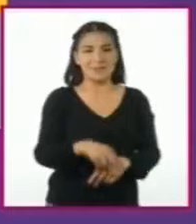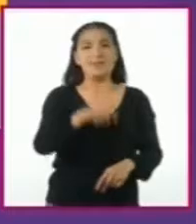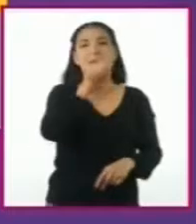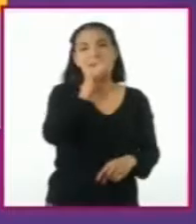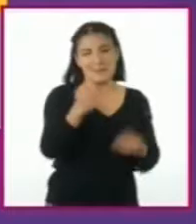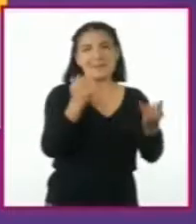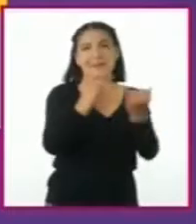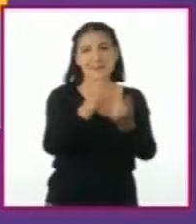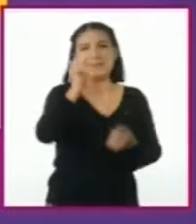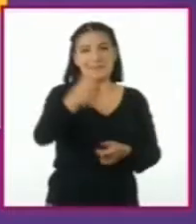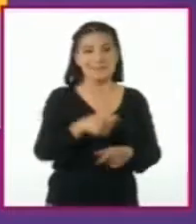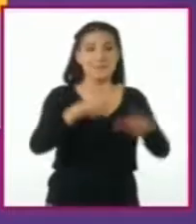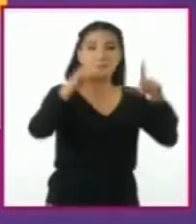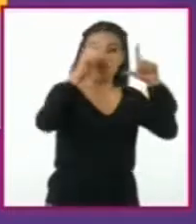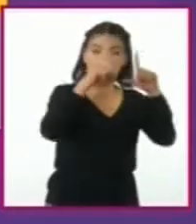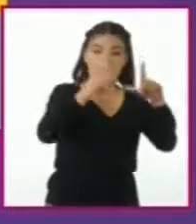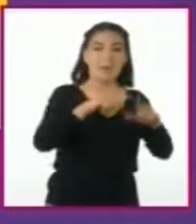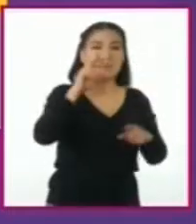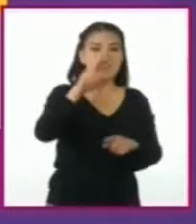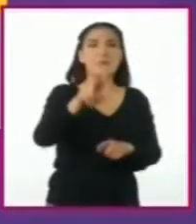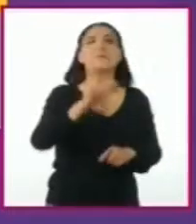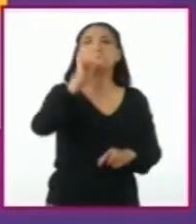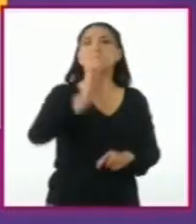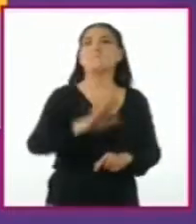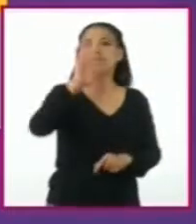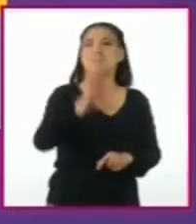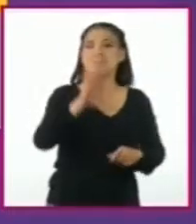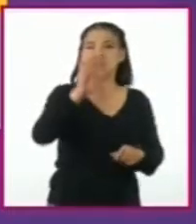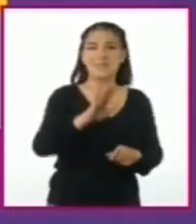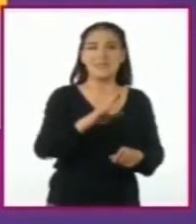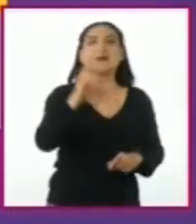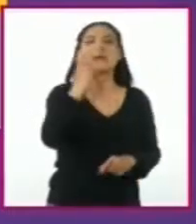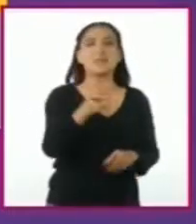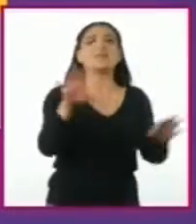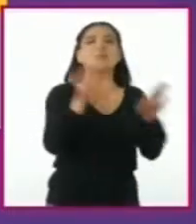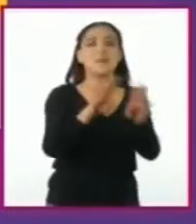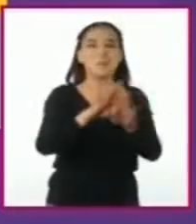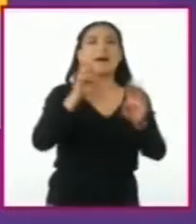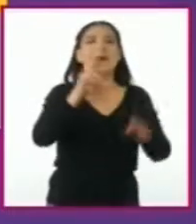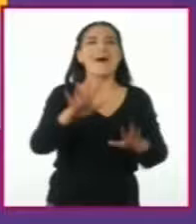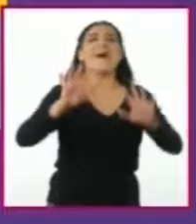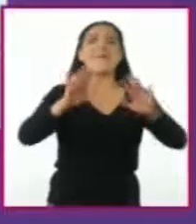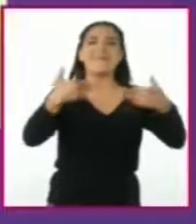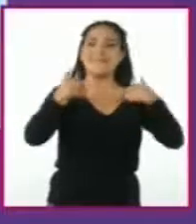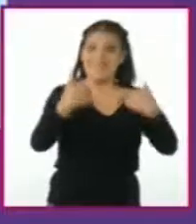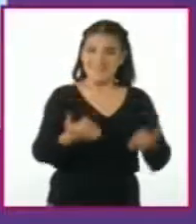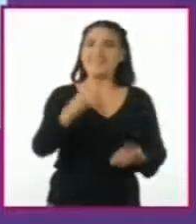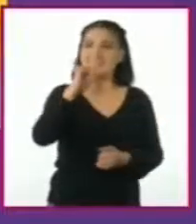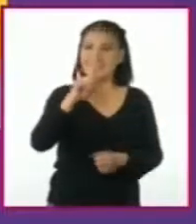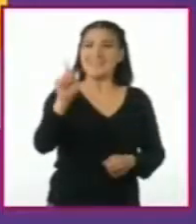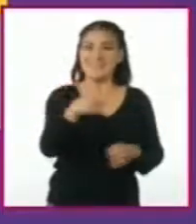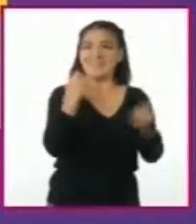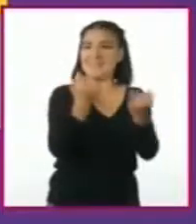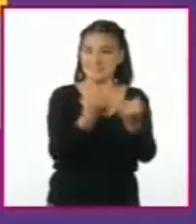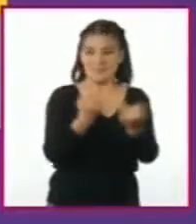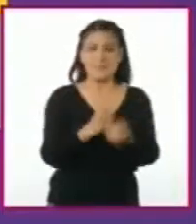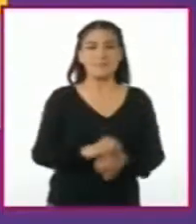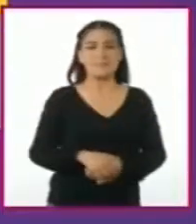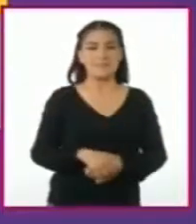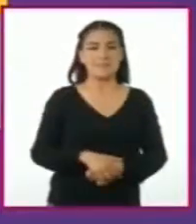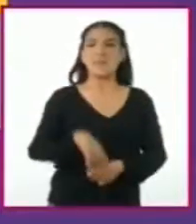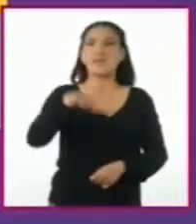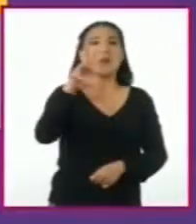de las fotografías son proporcionales y de esta manera sabemos que son semejantes. No olvides